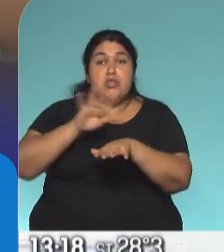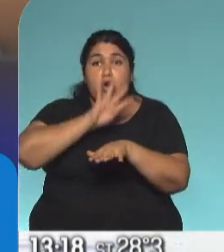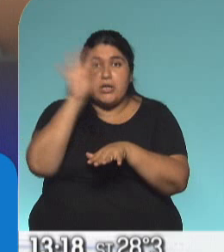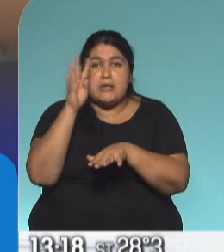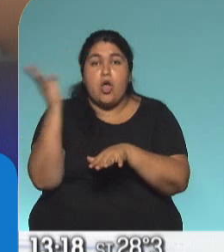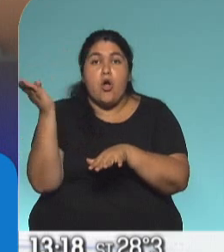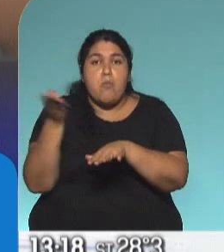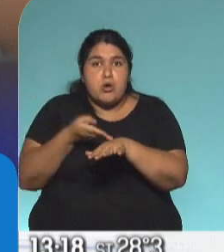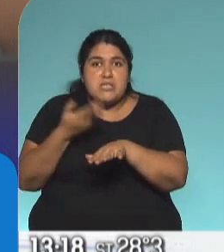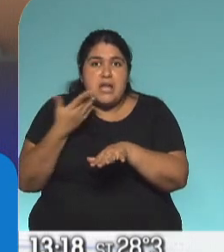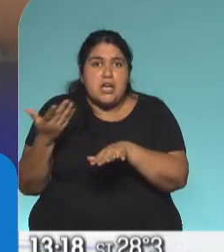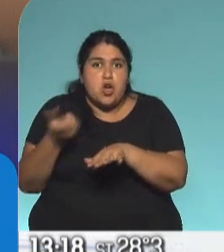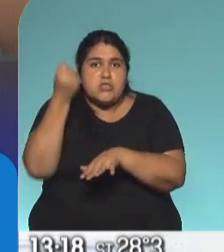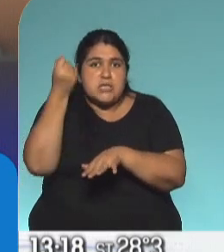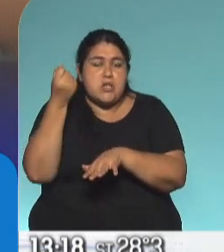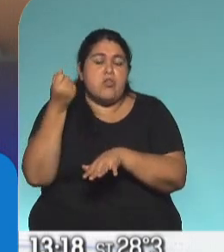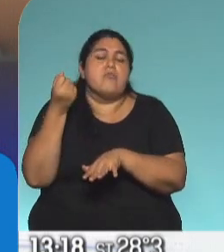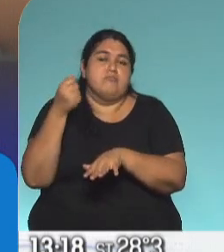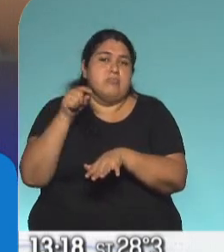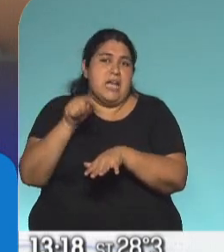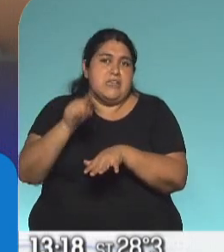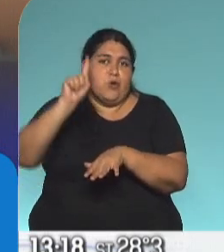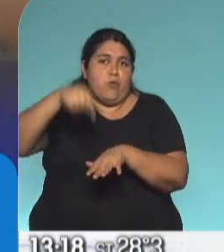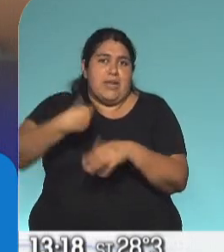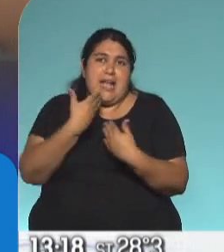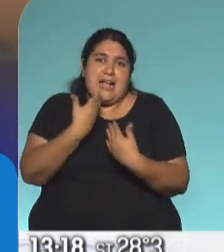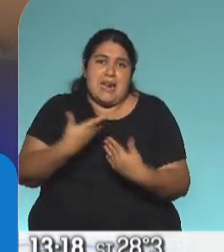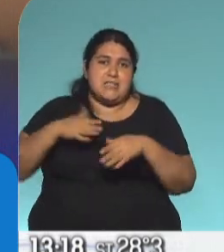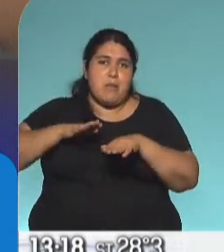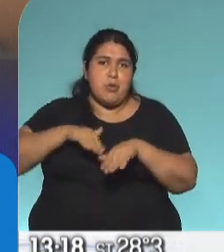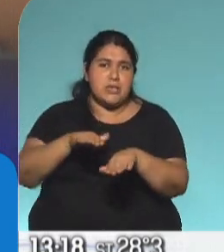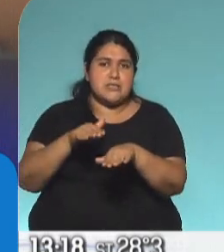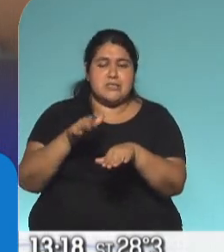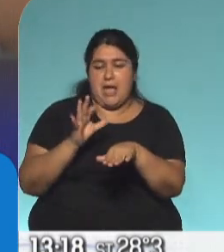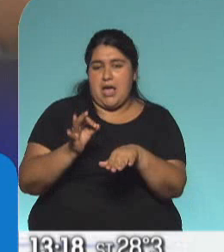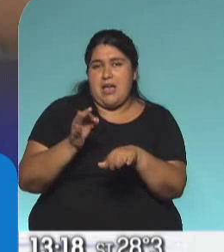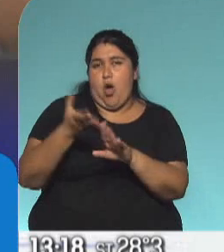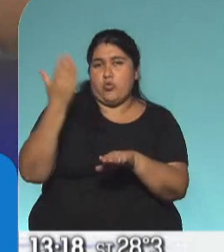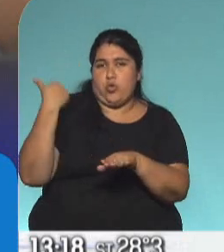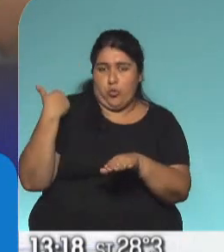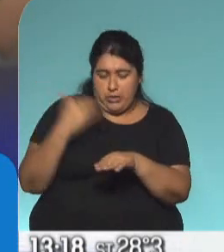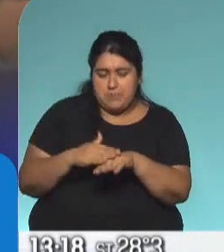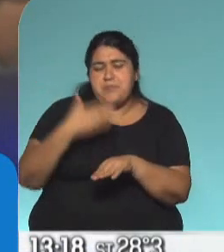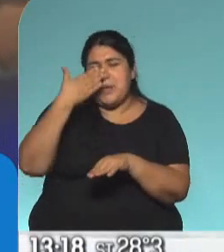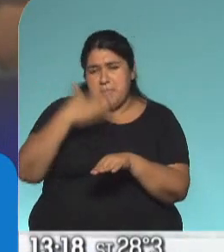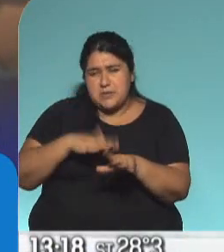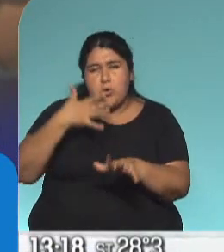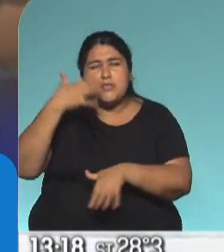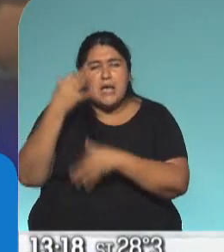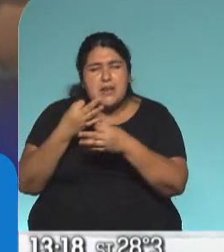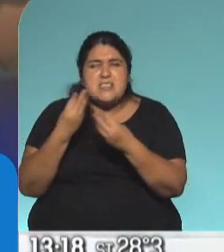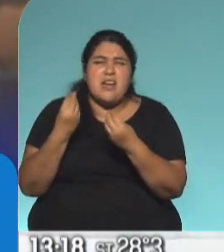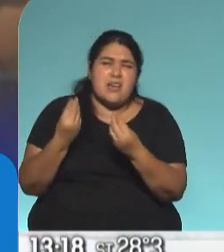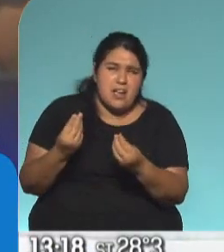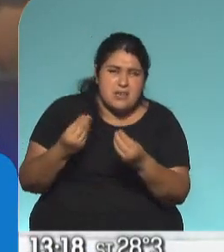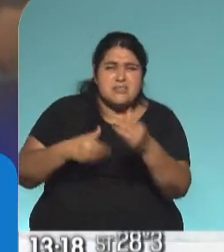porcentaje importante de votos, tiene que ver justamente con esas protestas que tuvieron lugar un tiempo antes. No tanto, después podemos analizar si por el candidato,